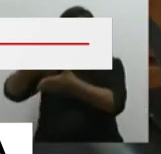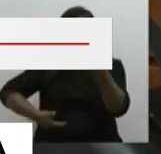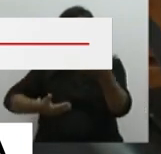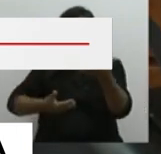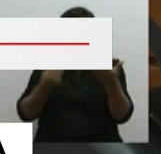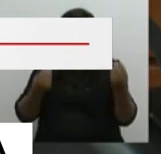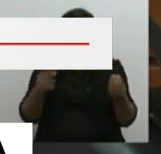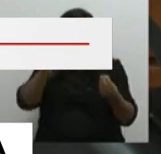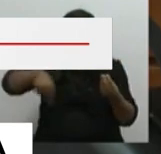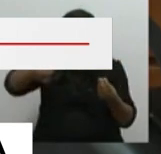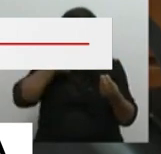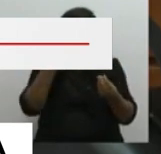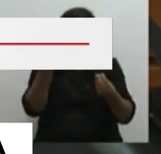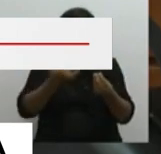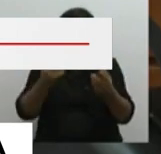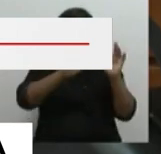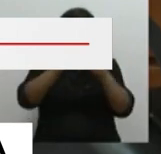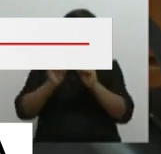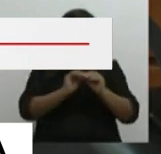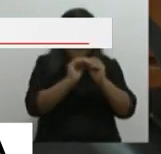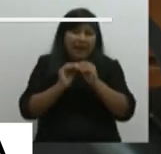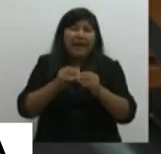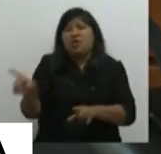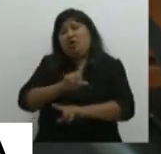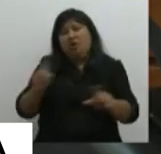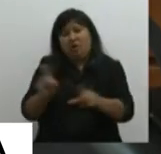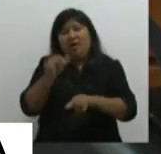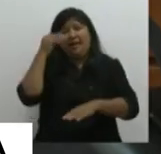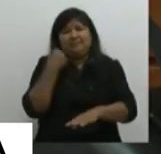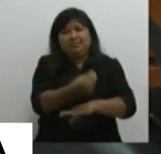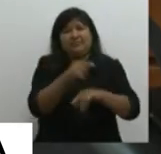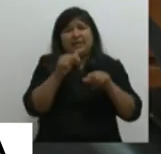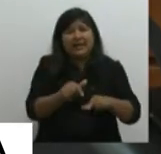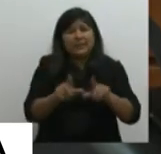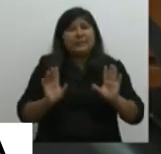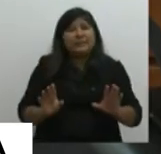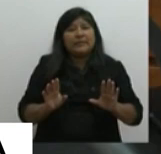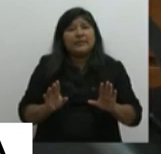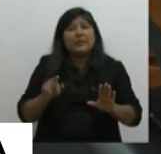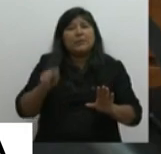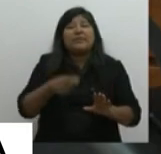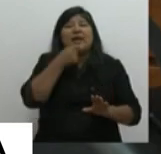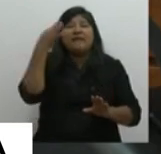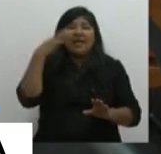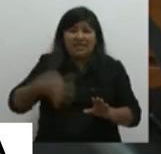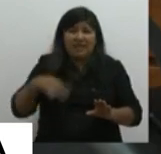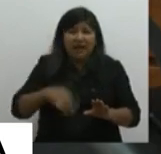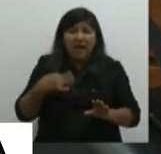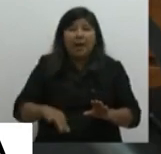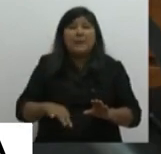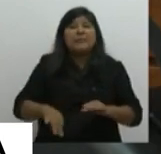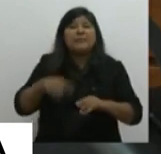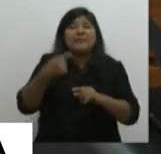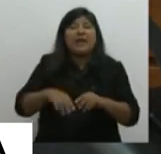el nervio que tiene y lo que se pone nervioso los muchachos. Empecemos a trabajar realmente en el peronismo de verdad, no